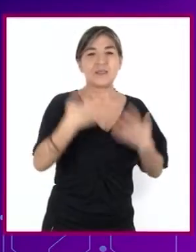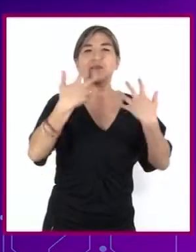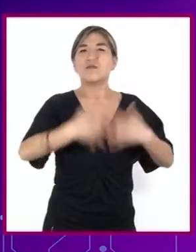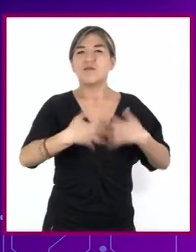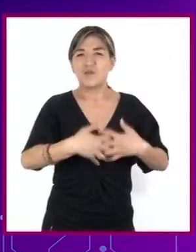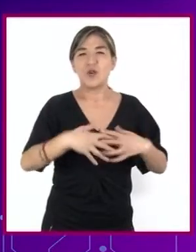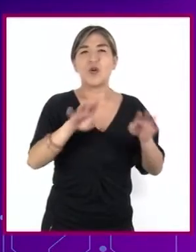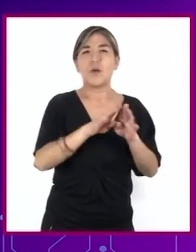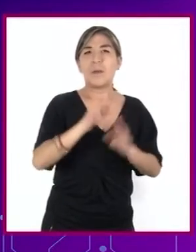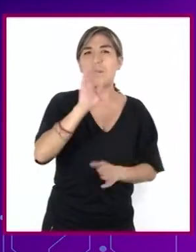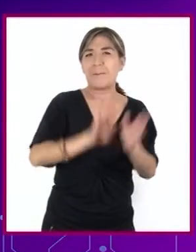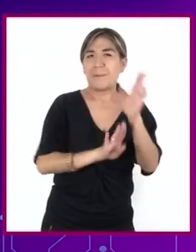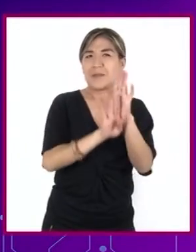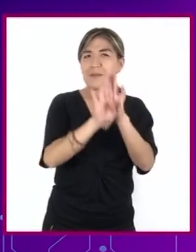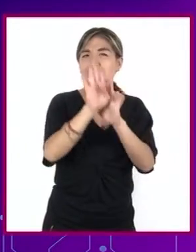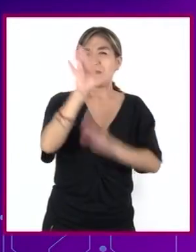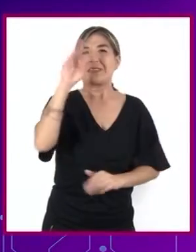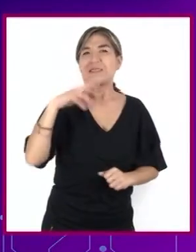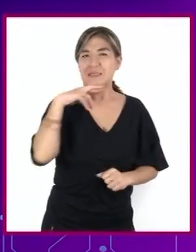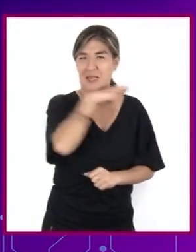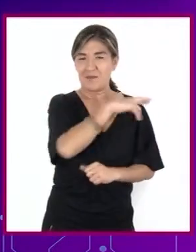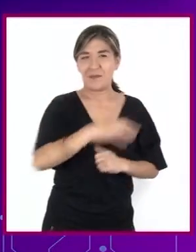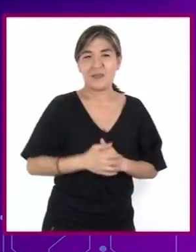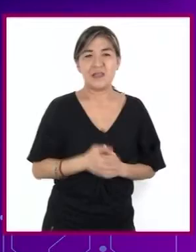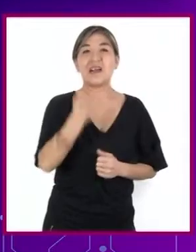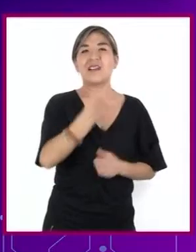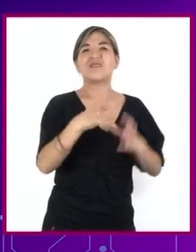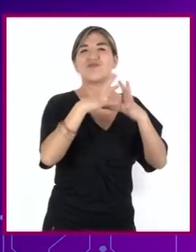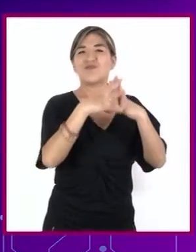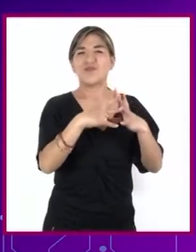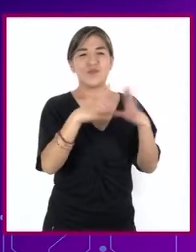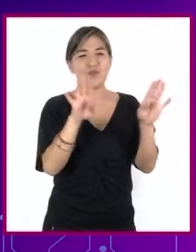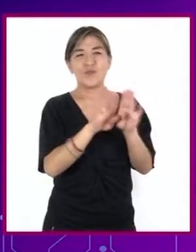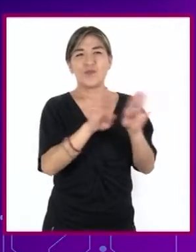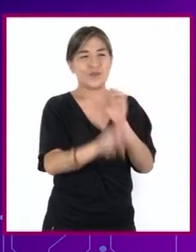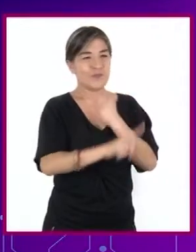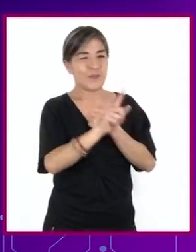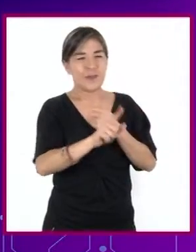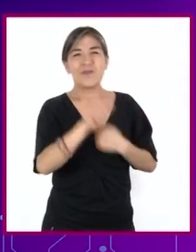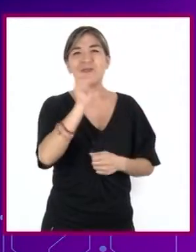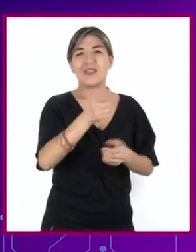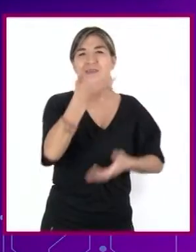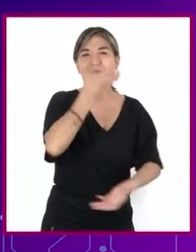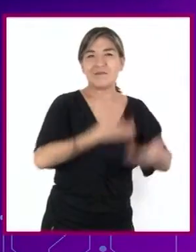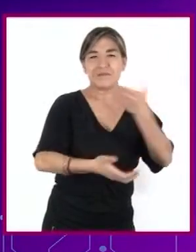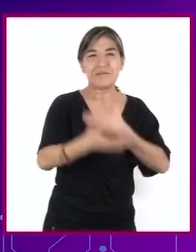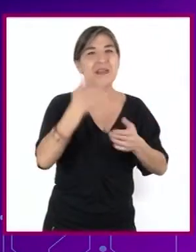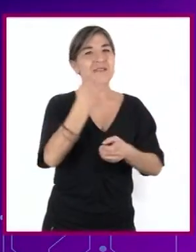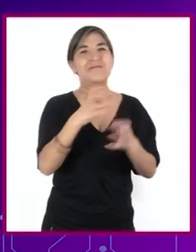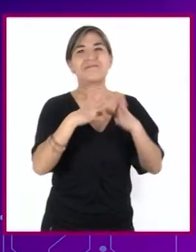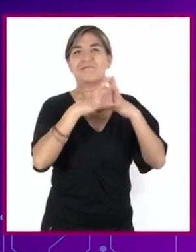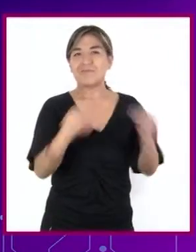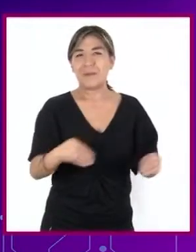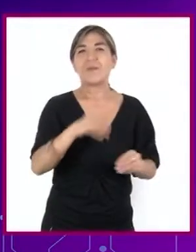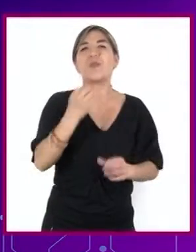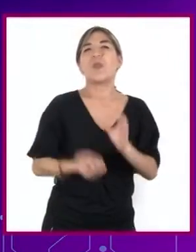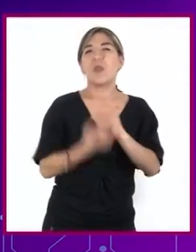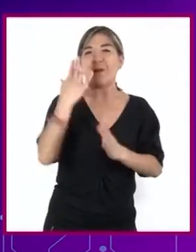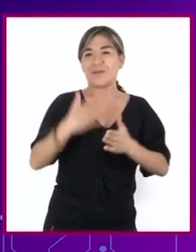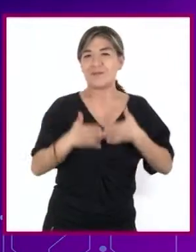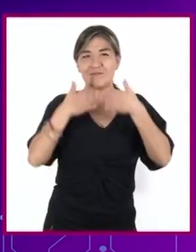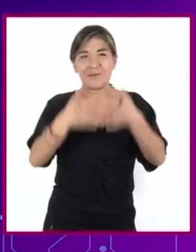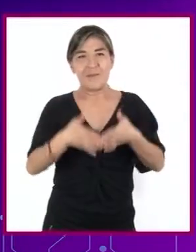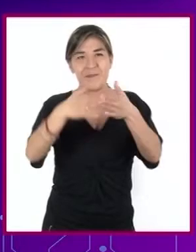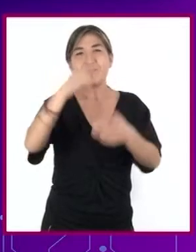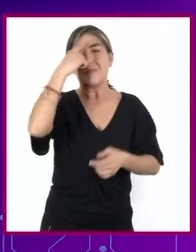financieras crecían rápidamente. Desaparecieron los obstáculos al libre comercio y se expandieron las rutas marítimas y las